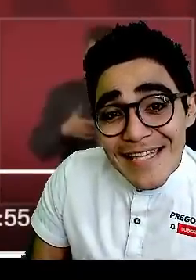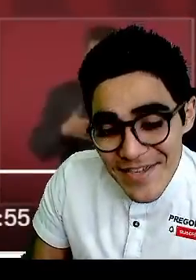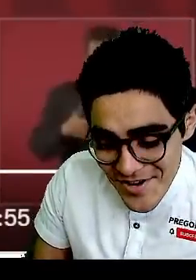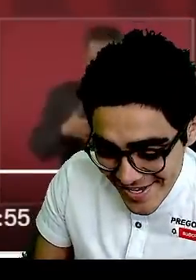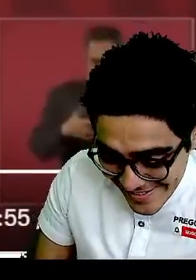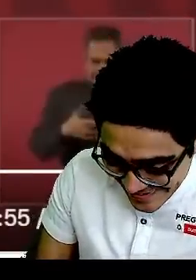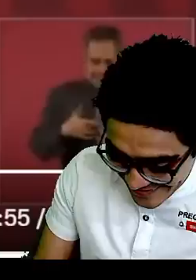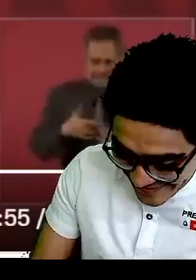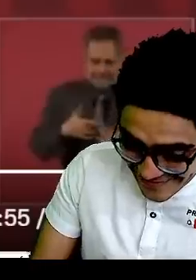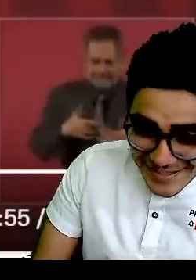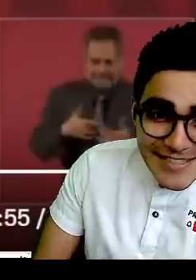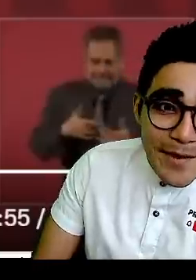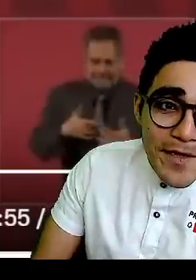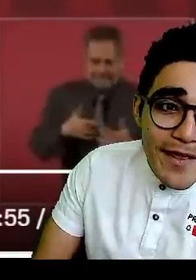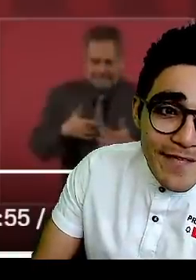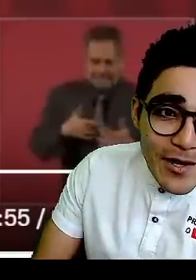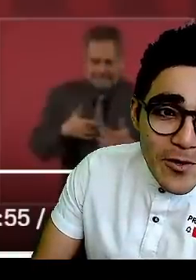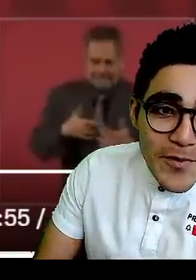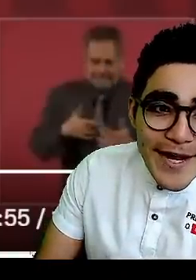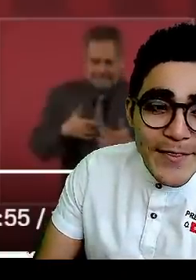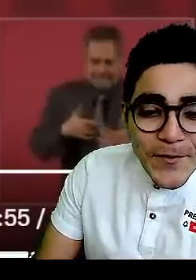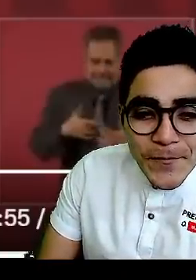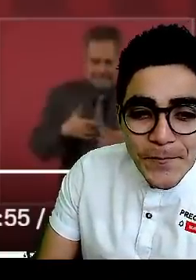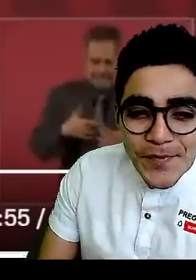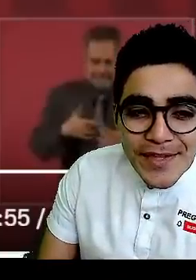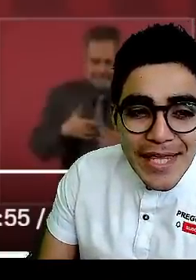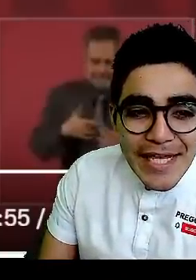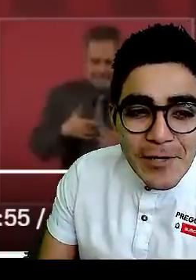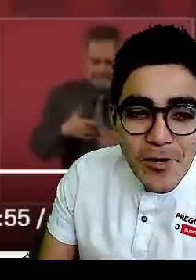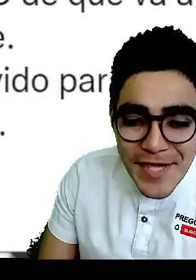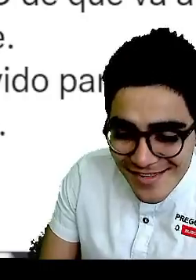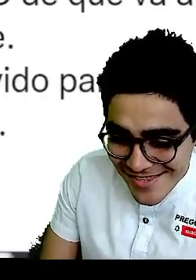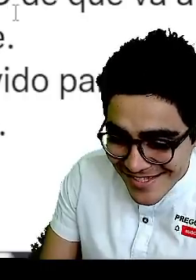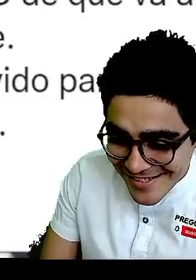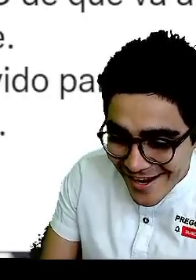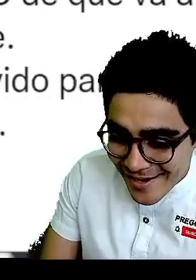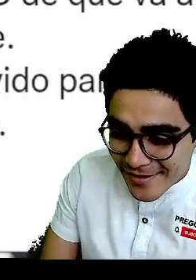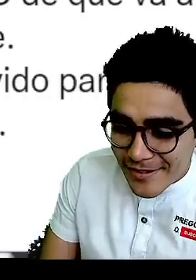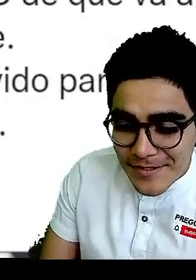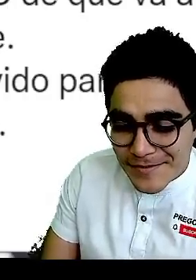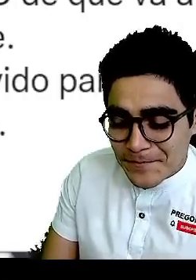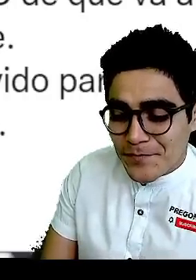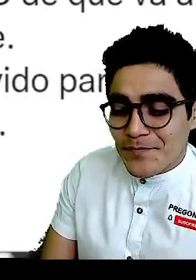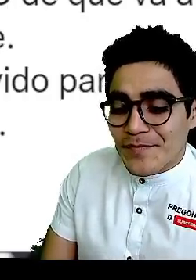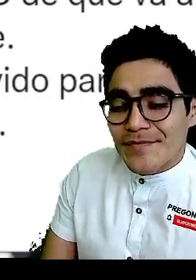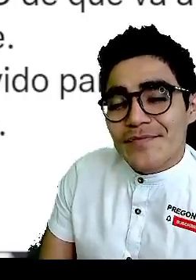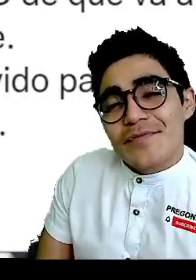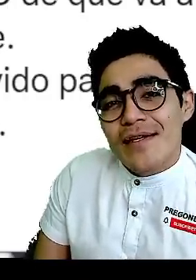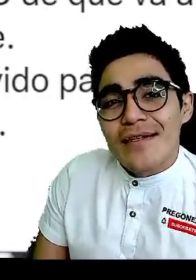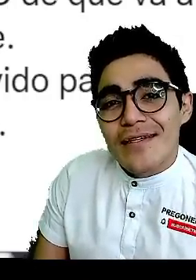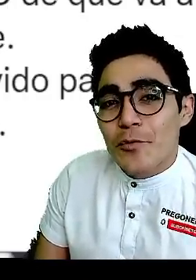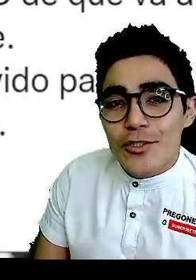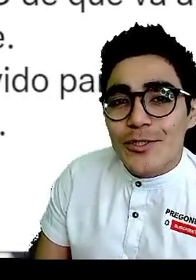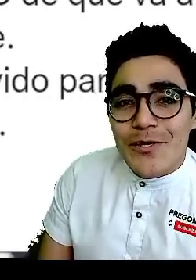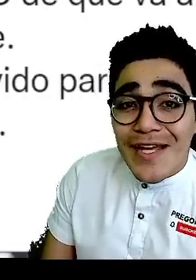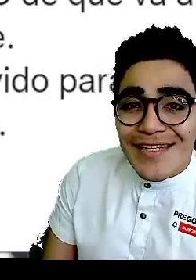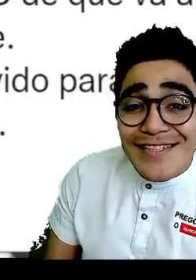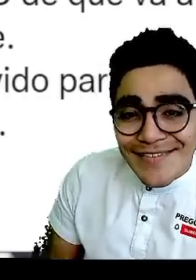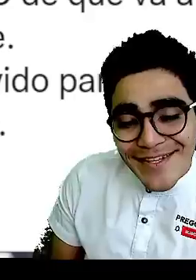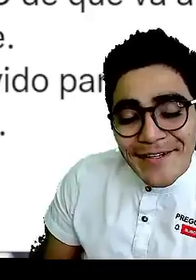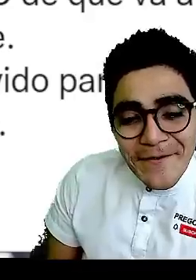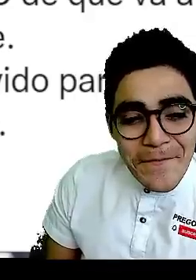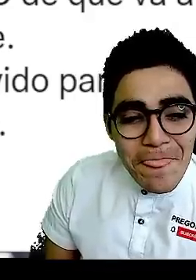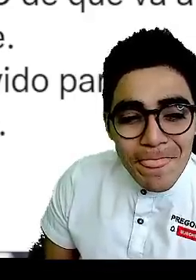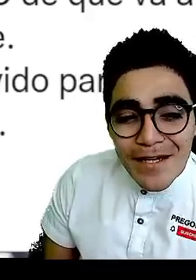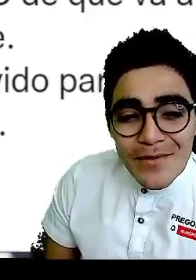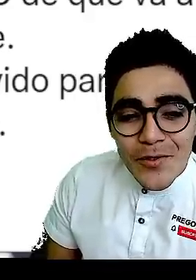señores se viene lo bueno y como bien dice aquí y muchos lo